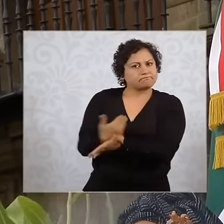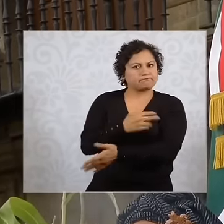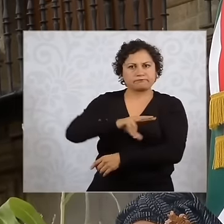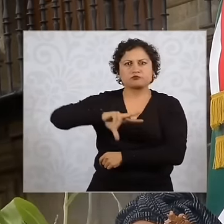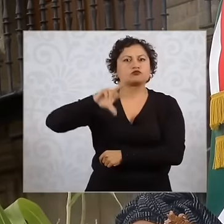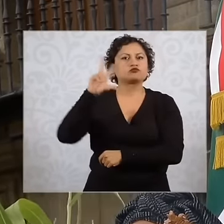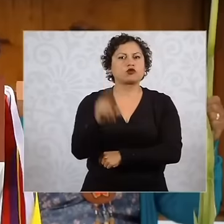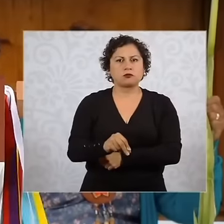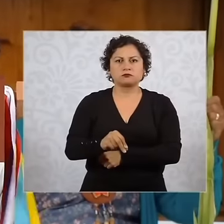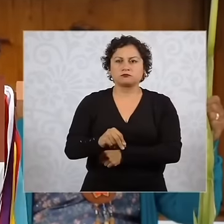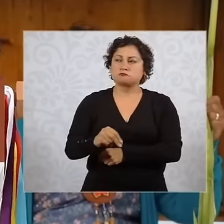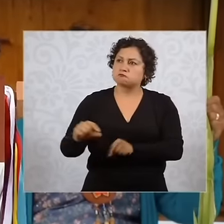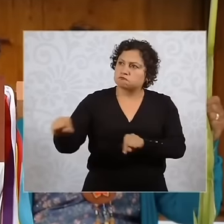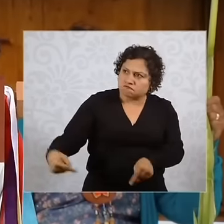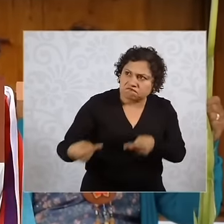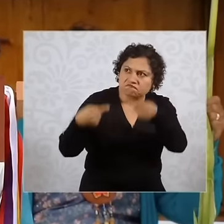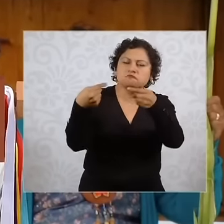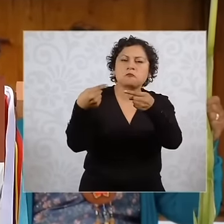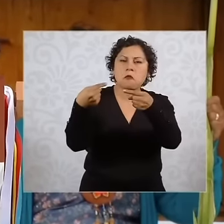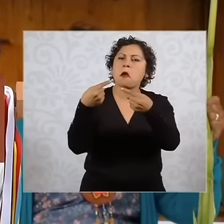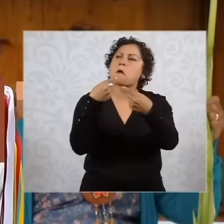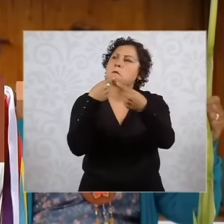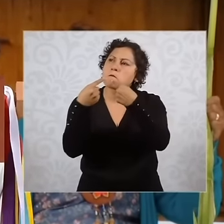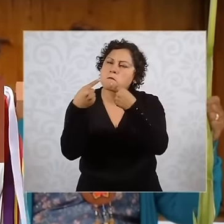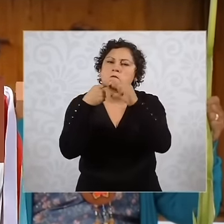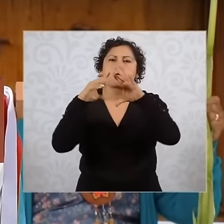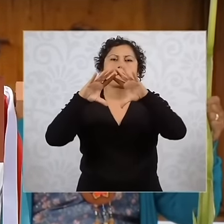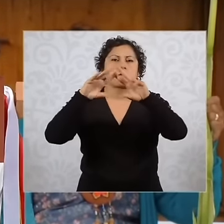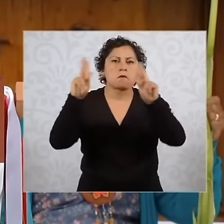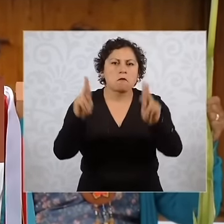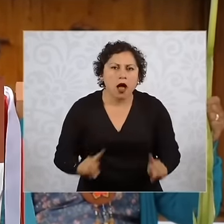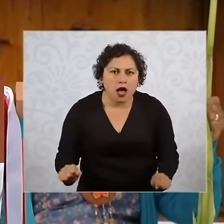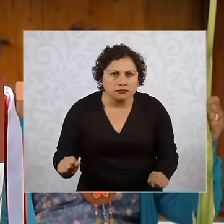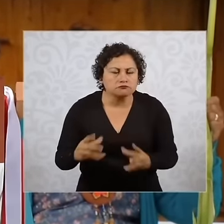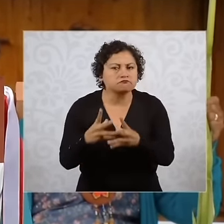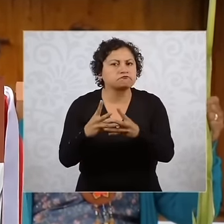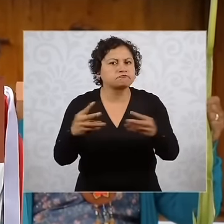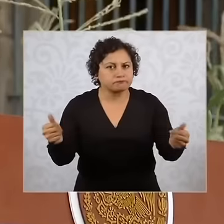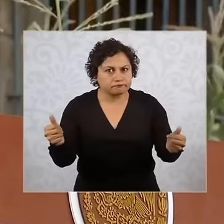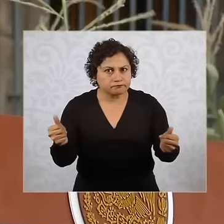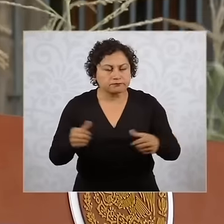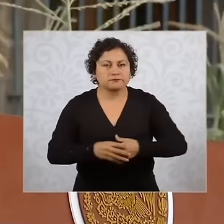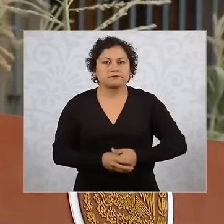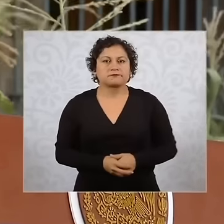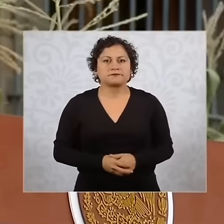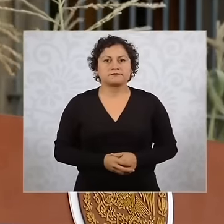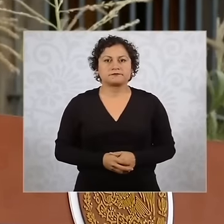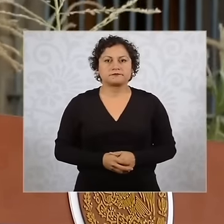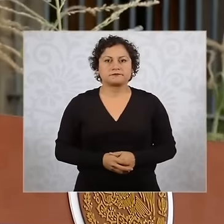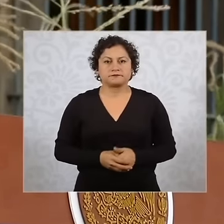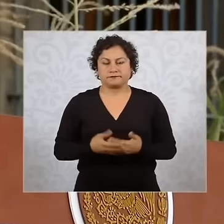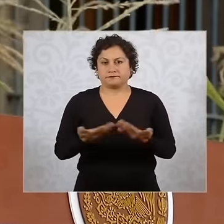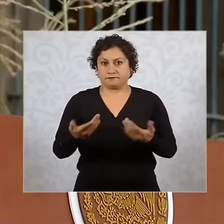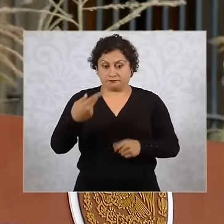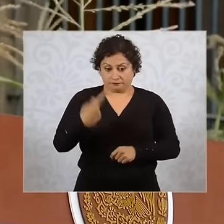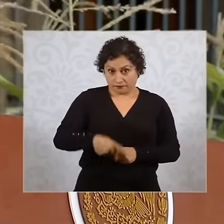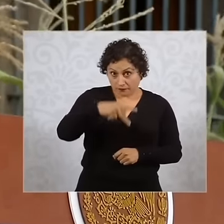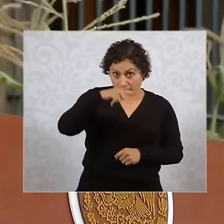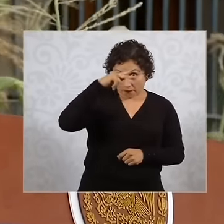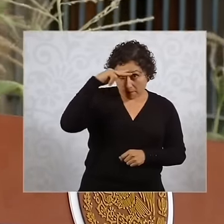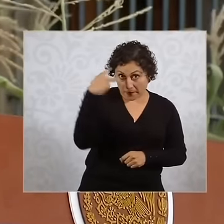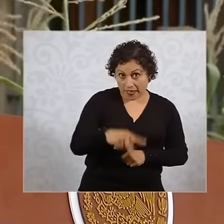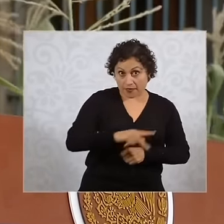pacífica de controversias. Nos corresponde siempre defender la grandeza de